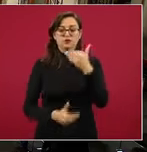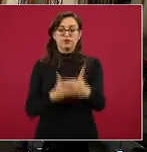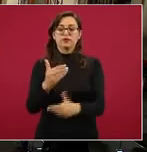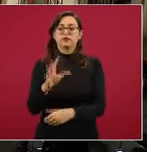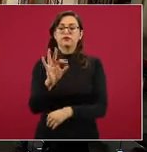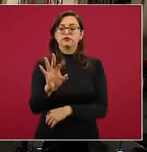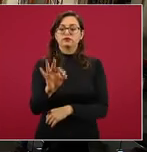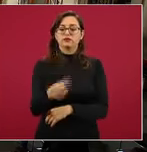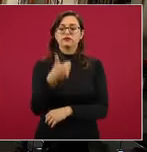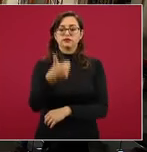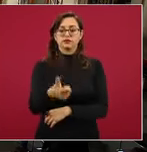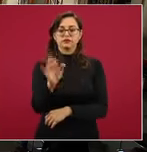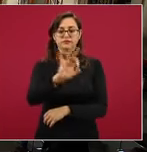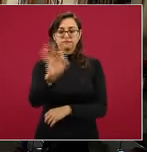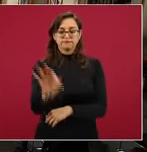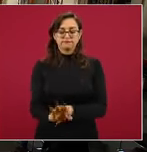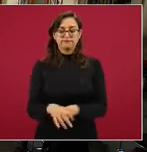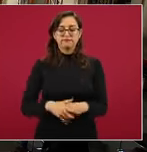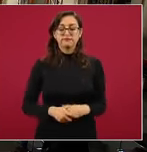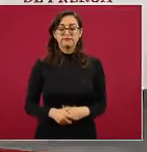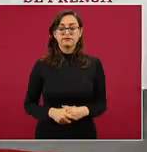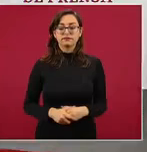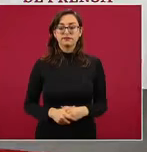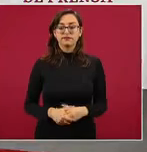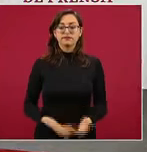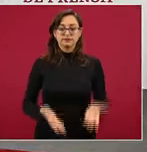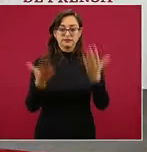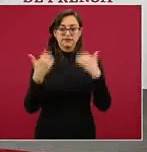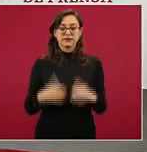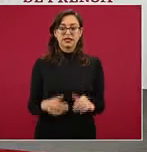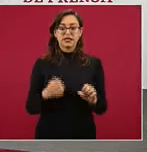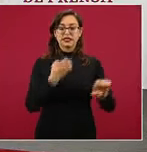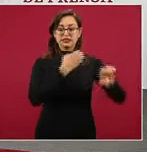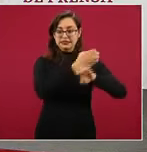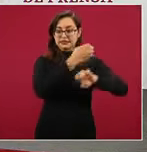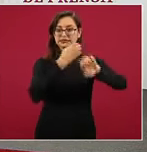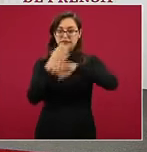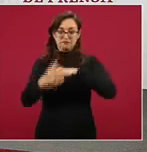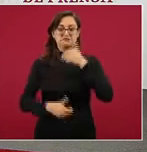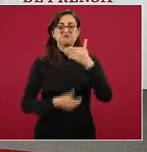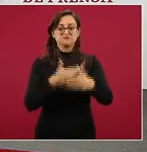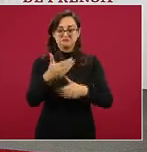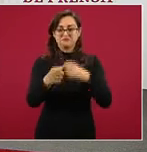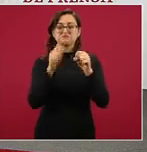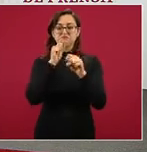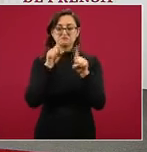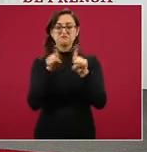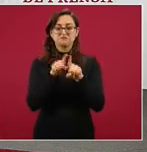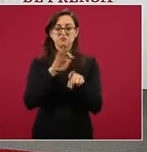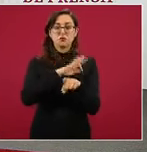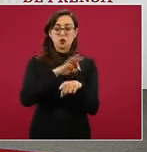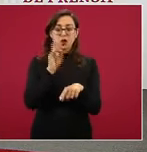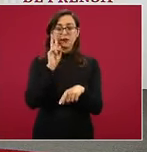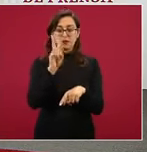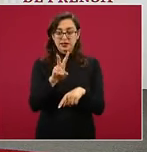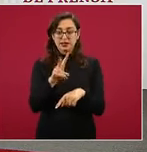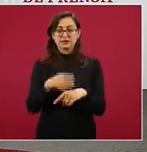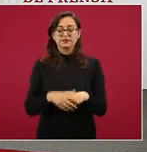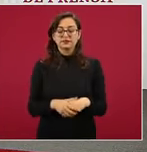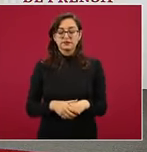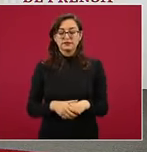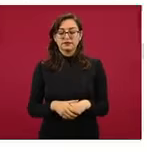del 46%. Ahora, para cada estado también se ve el avance, y aquí podemos ver